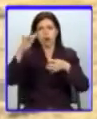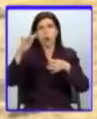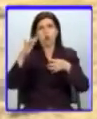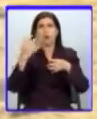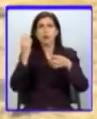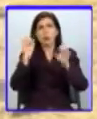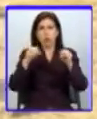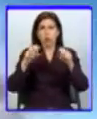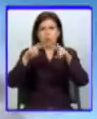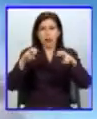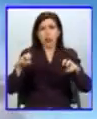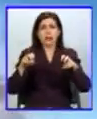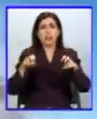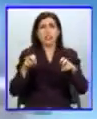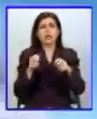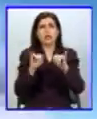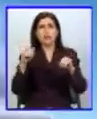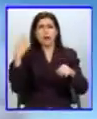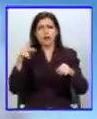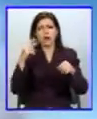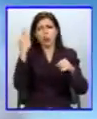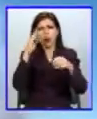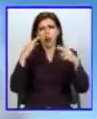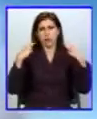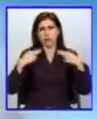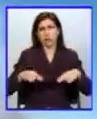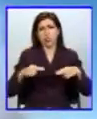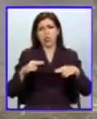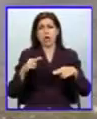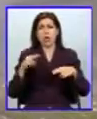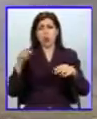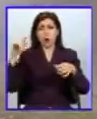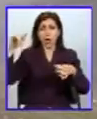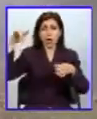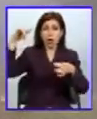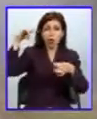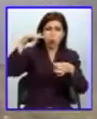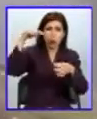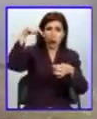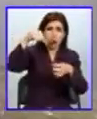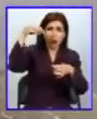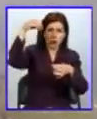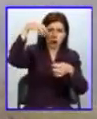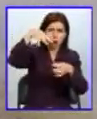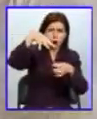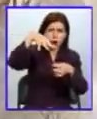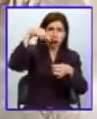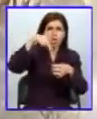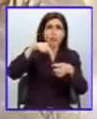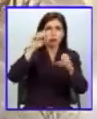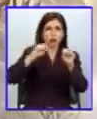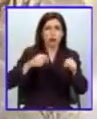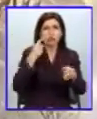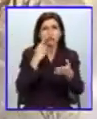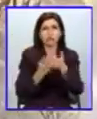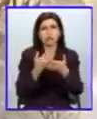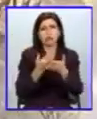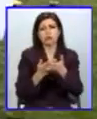la humanidad nos podemos acercar con el avión y tomar muestras de manera segura para los investigadores